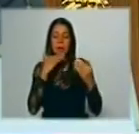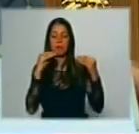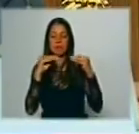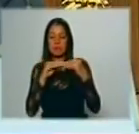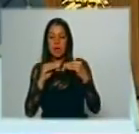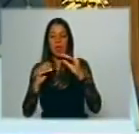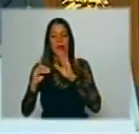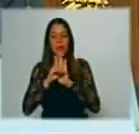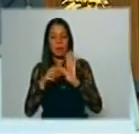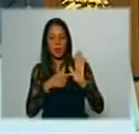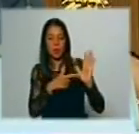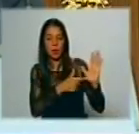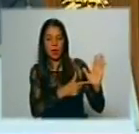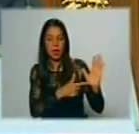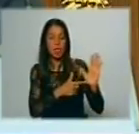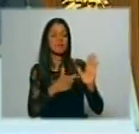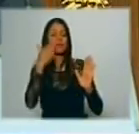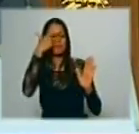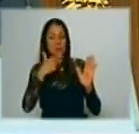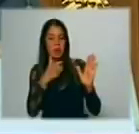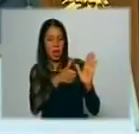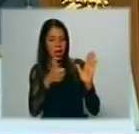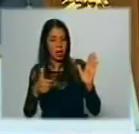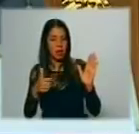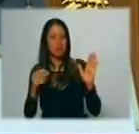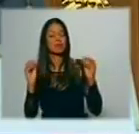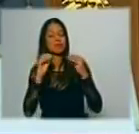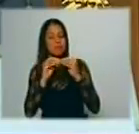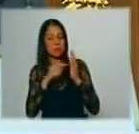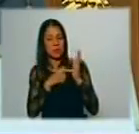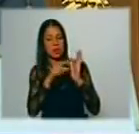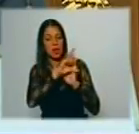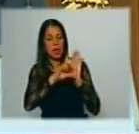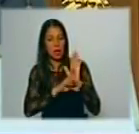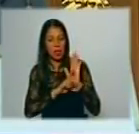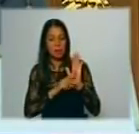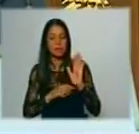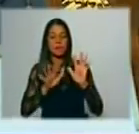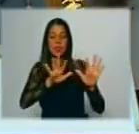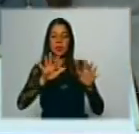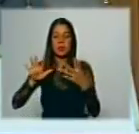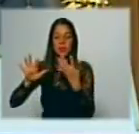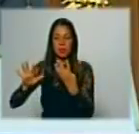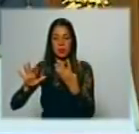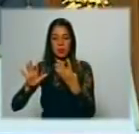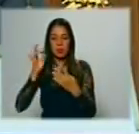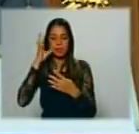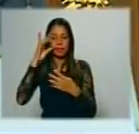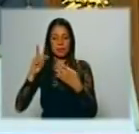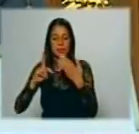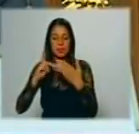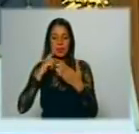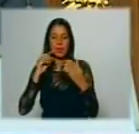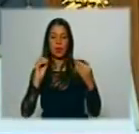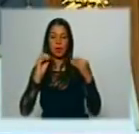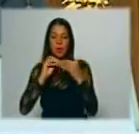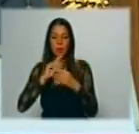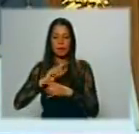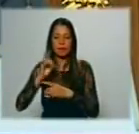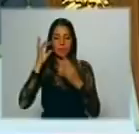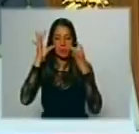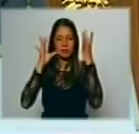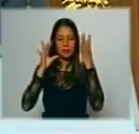establecidos en la presente ley constitucional. 19. Emitir criterio de carácter vinculante